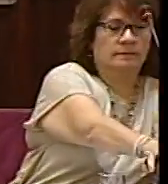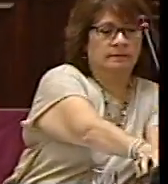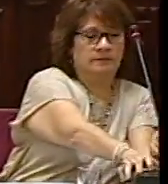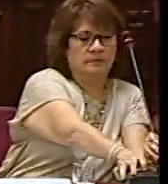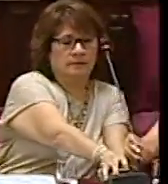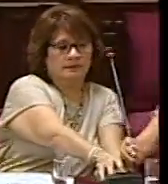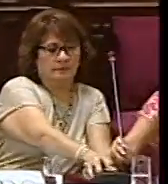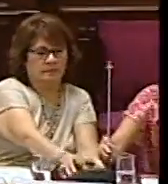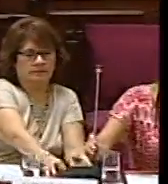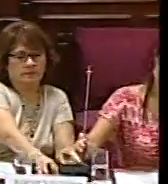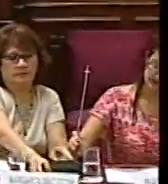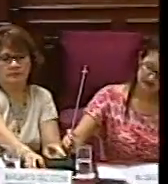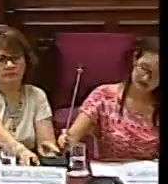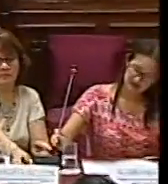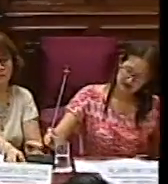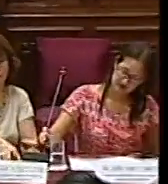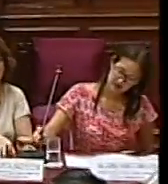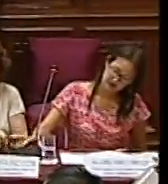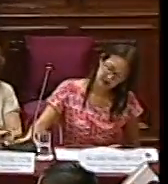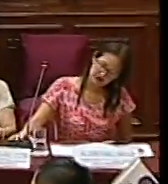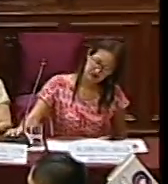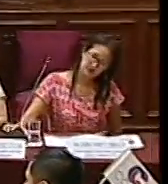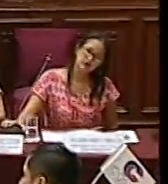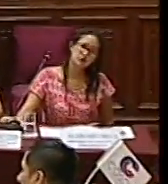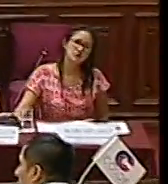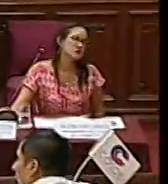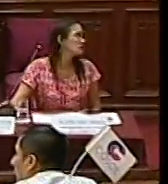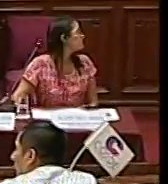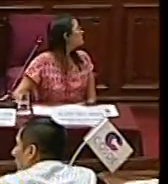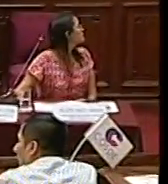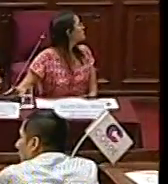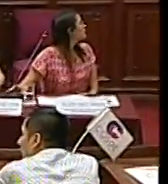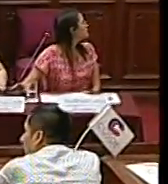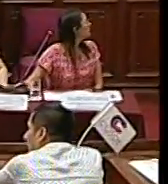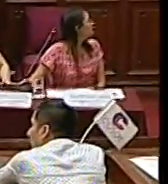Bien, vamos a dar inicio al ciclo de ponencias. Presentación.